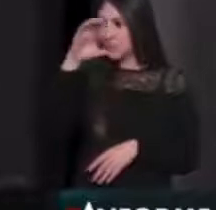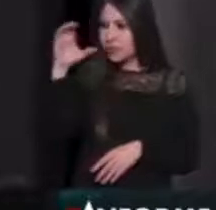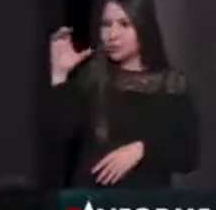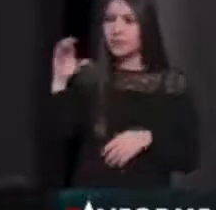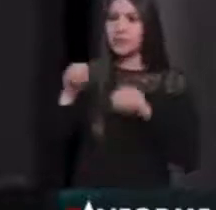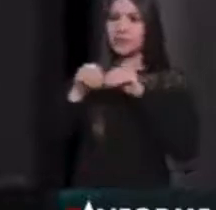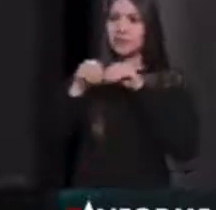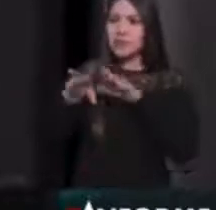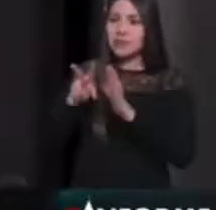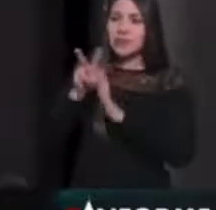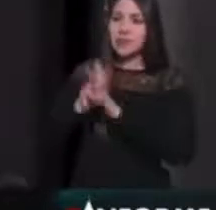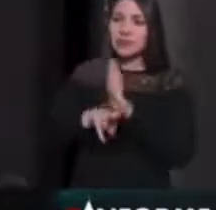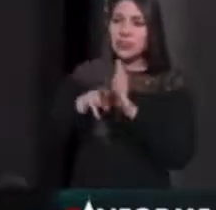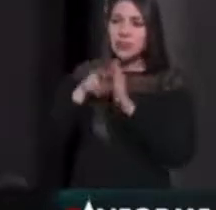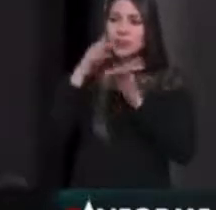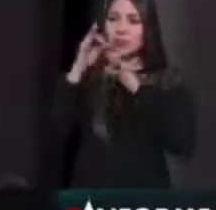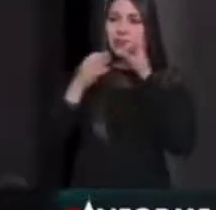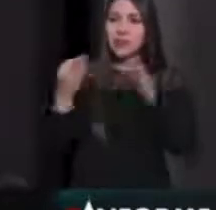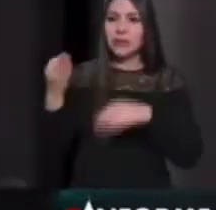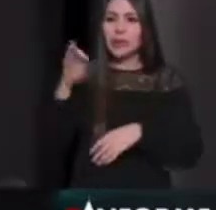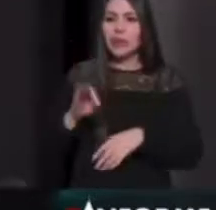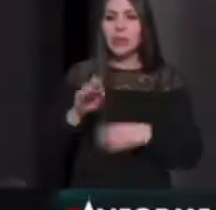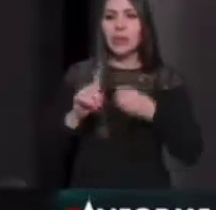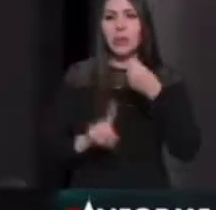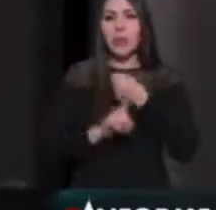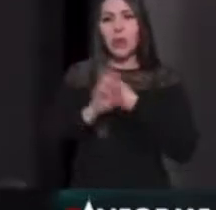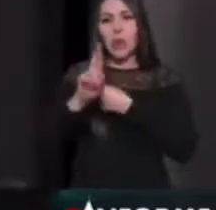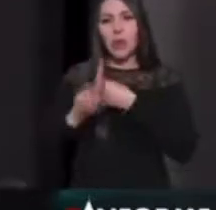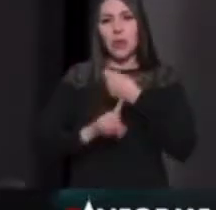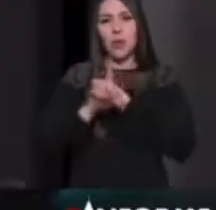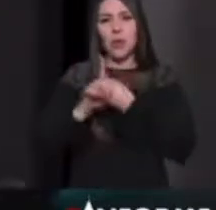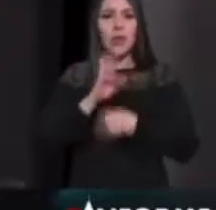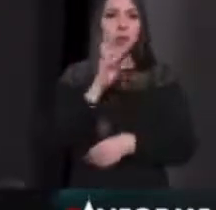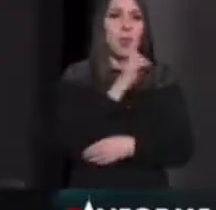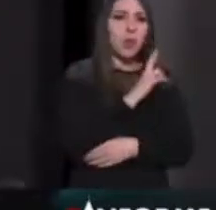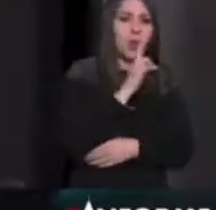falsas en torno al conflicto, la invasión de Rusia a Ucrania.